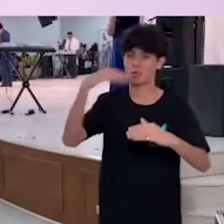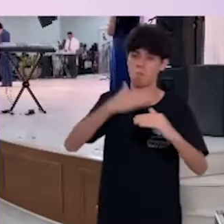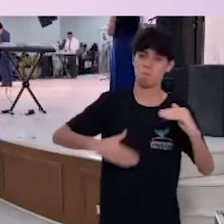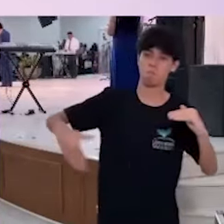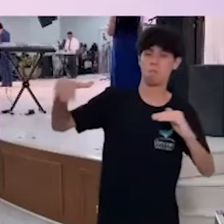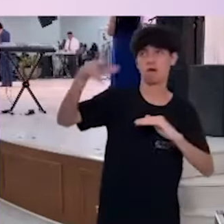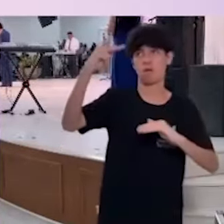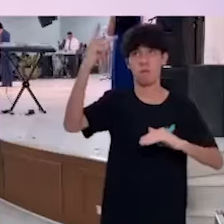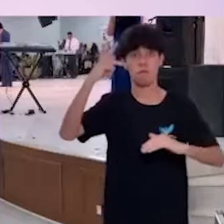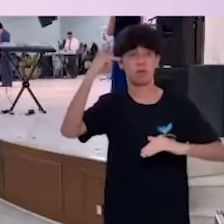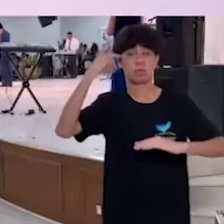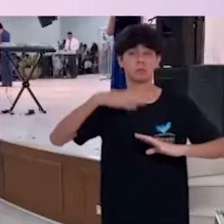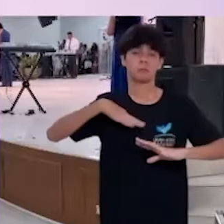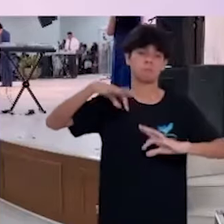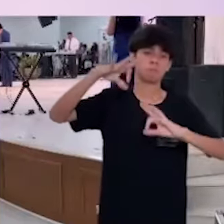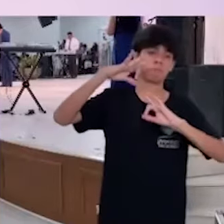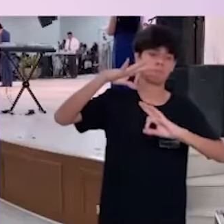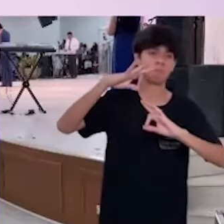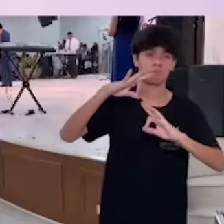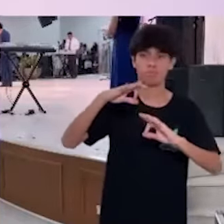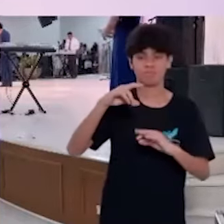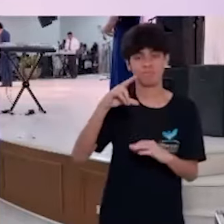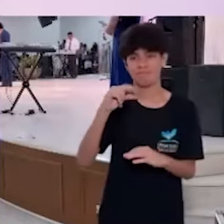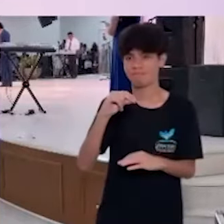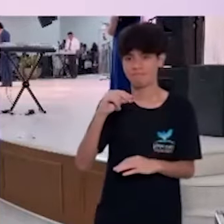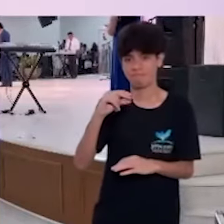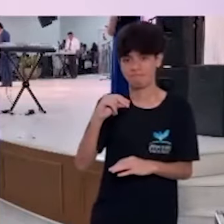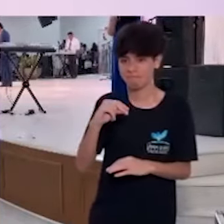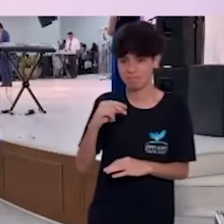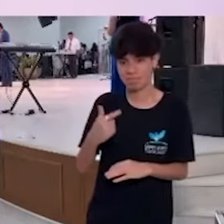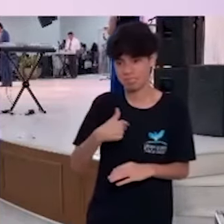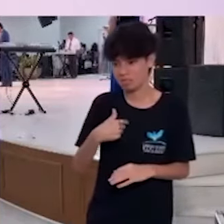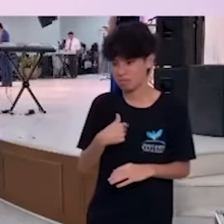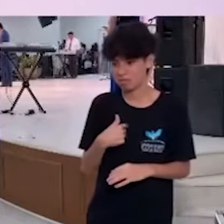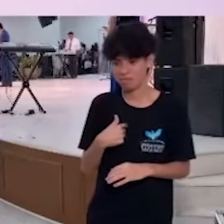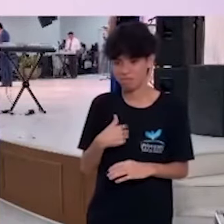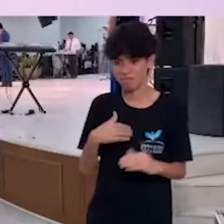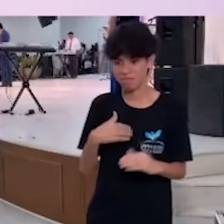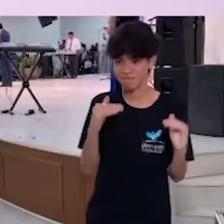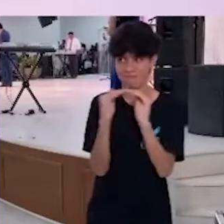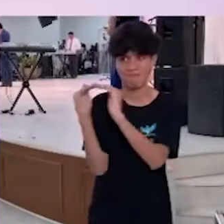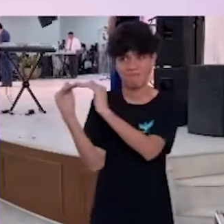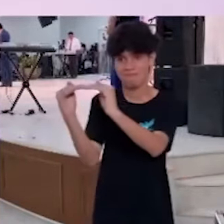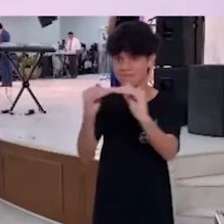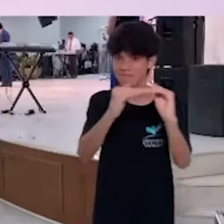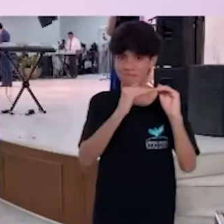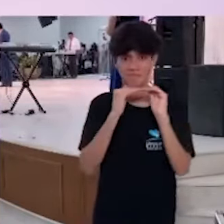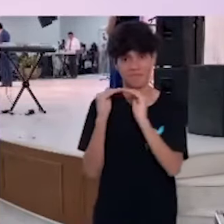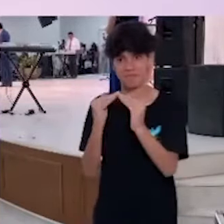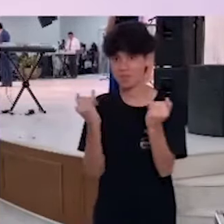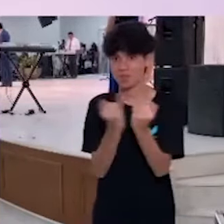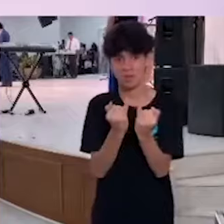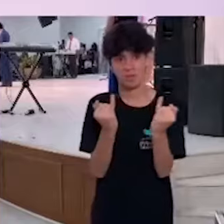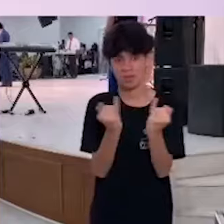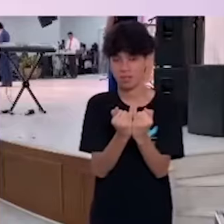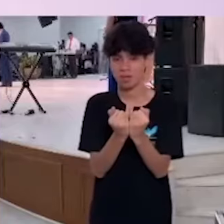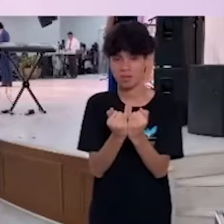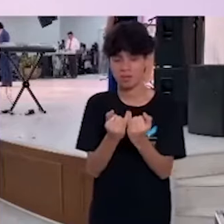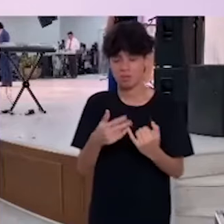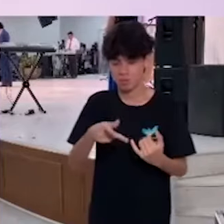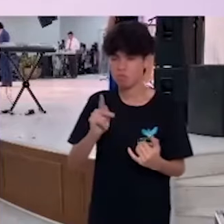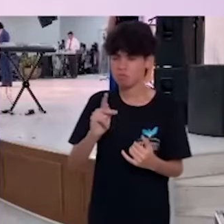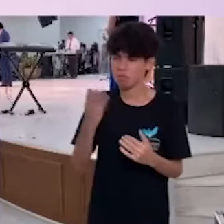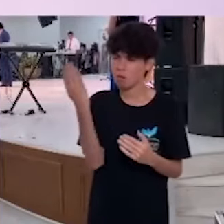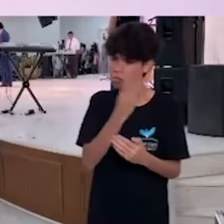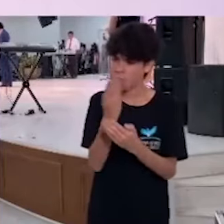líderes. Al contrario, Señor, somos igual que todos. Pero hay algo muy cierto, que tu